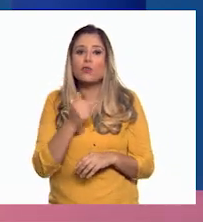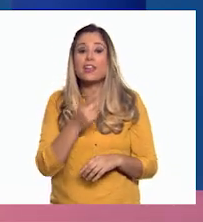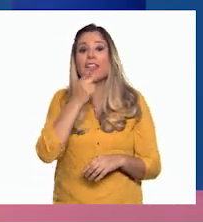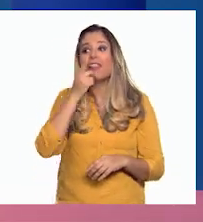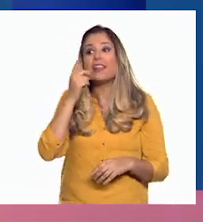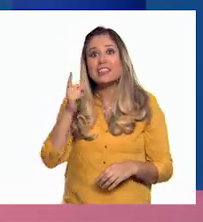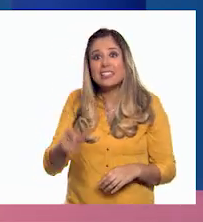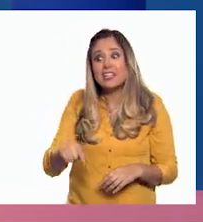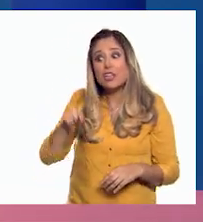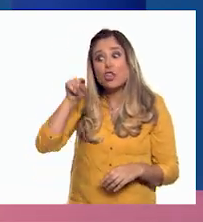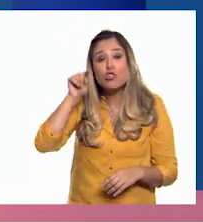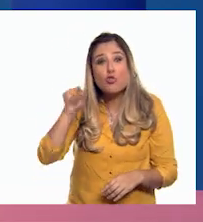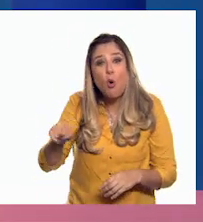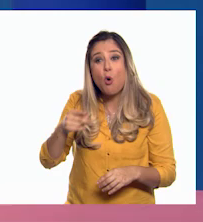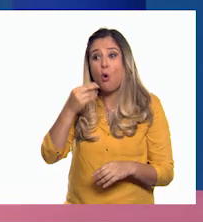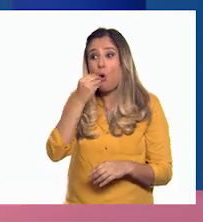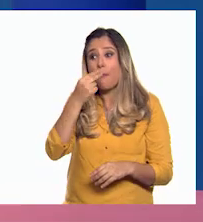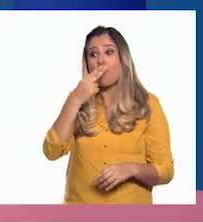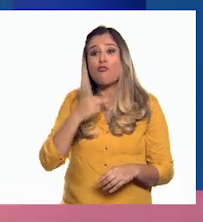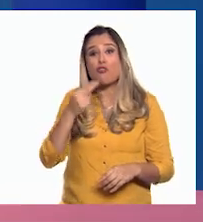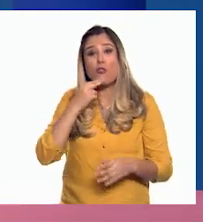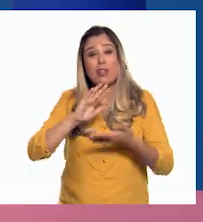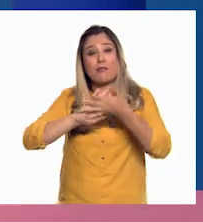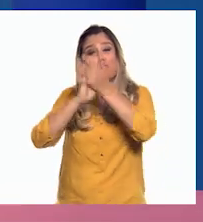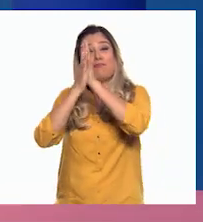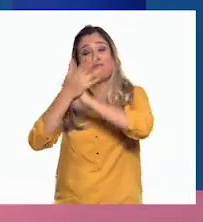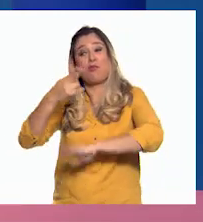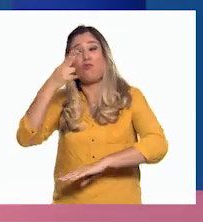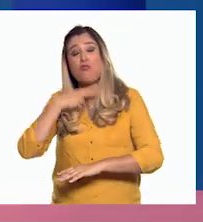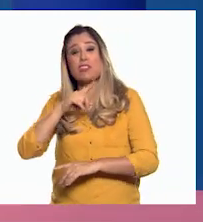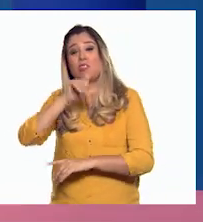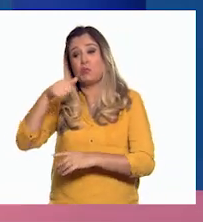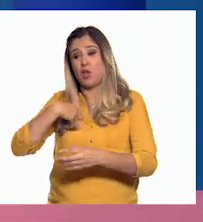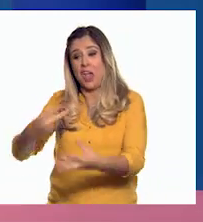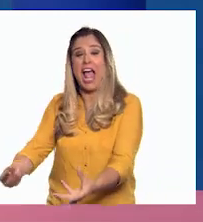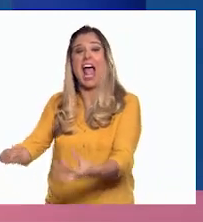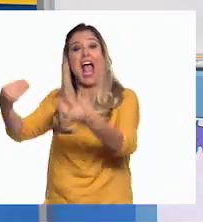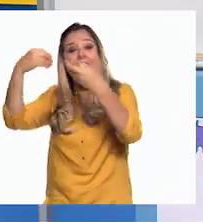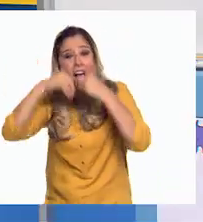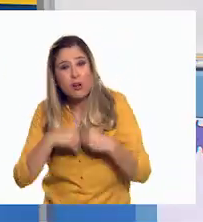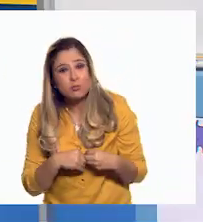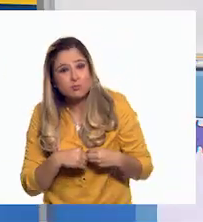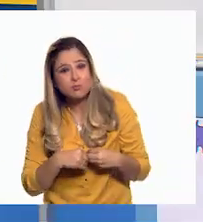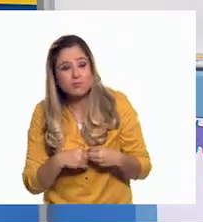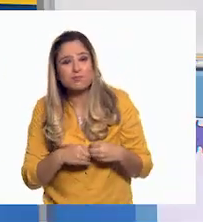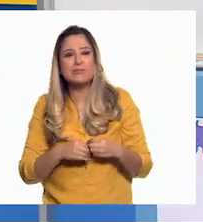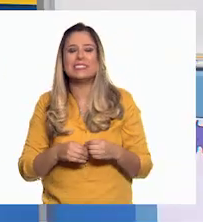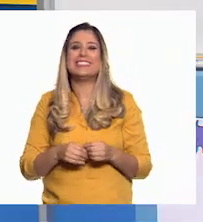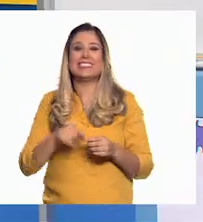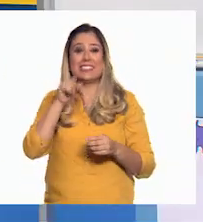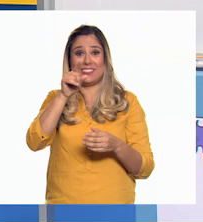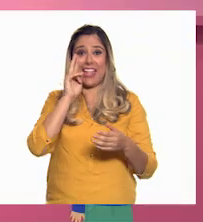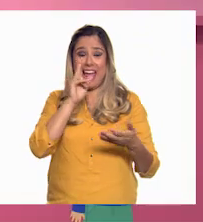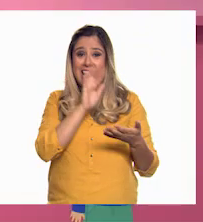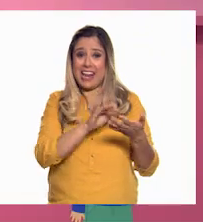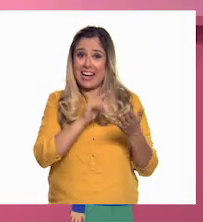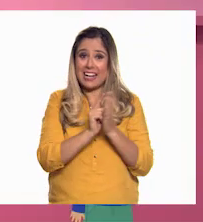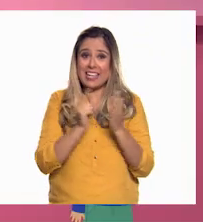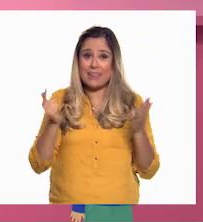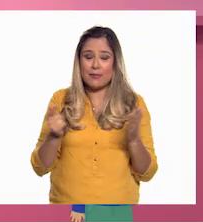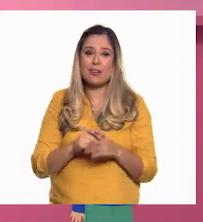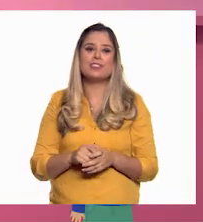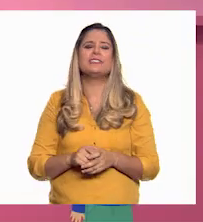te vas a convertir en un niño de dulce y te vamos a comer. Sí. ¿Ustedes han leído ese libro?